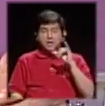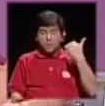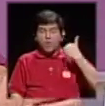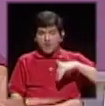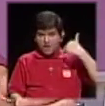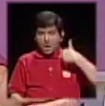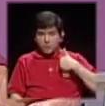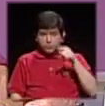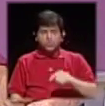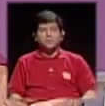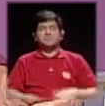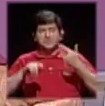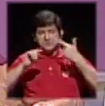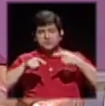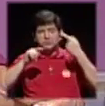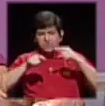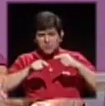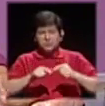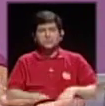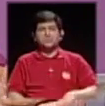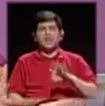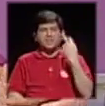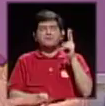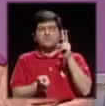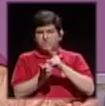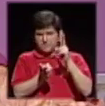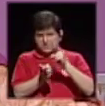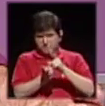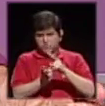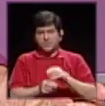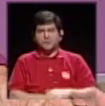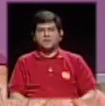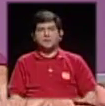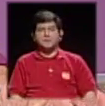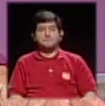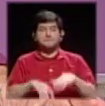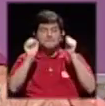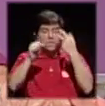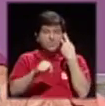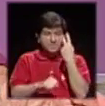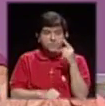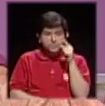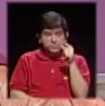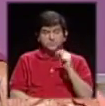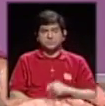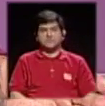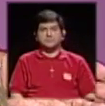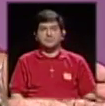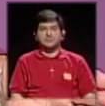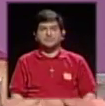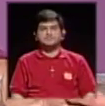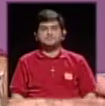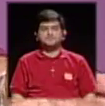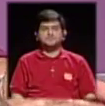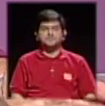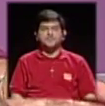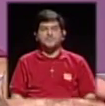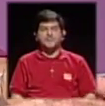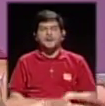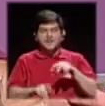hombres los torturaron sexualmente. Entonces eso, podemos ver entonces cómo se